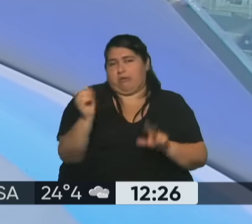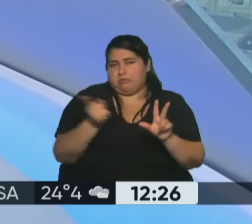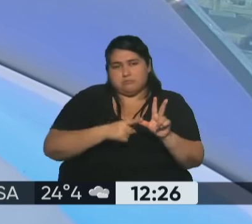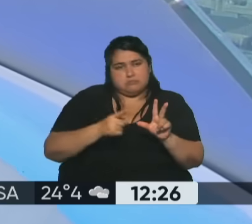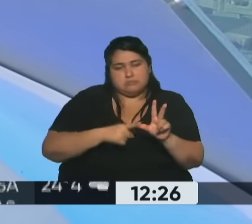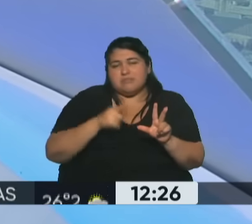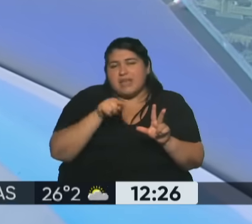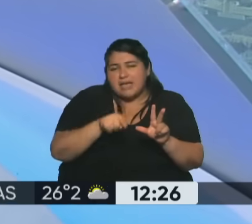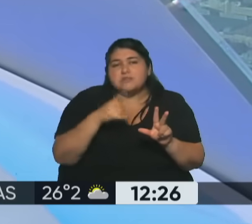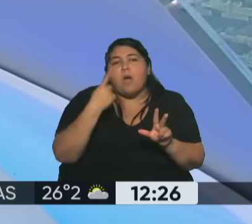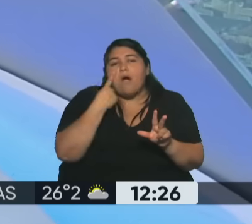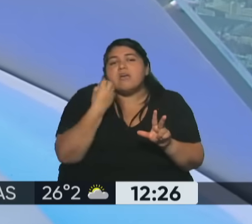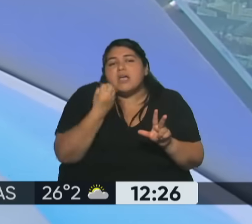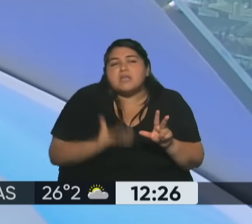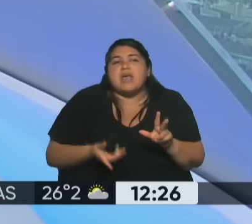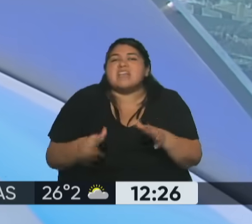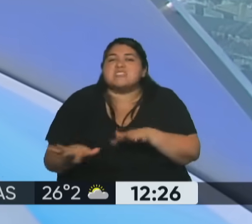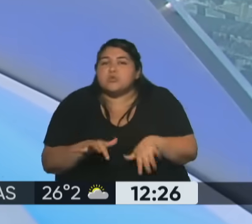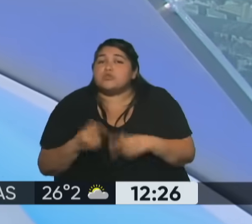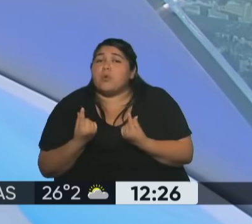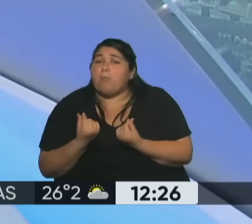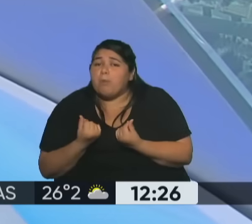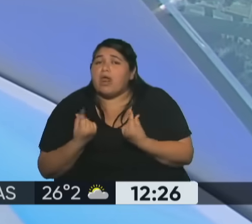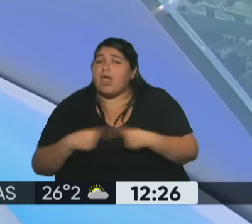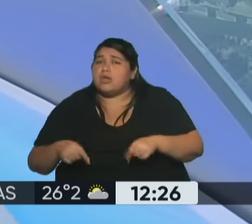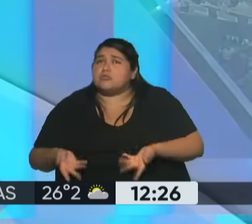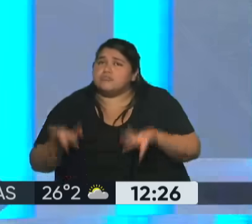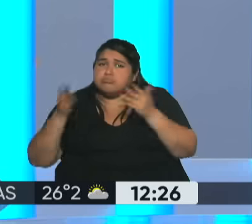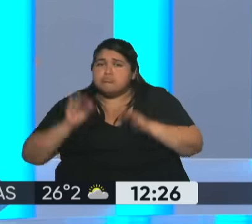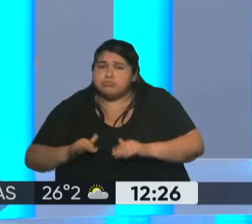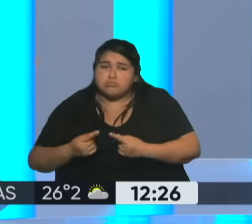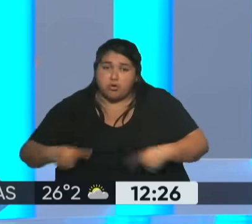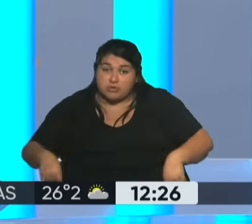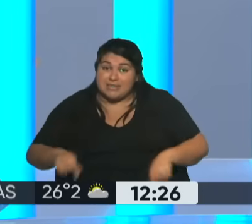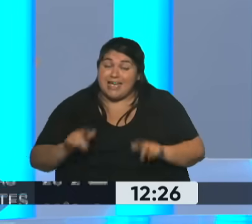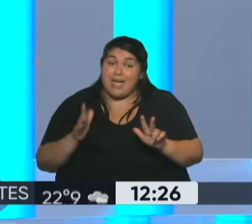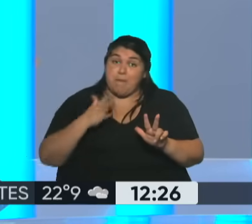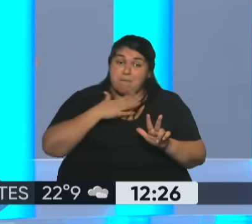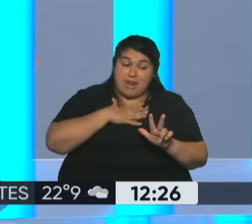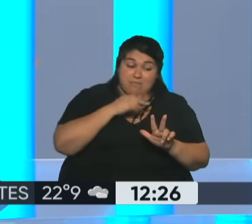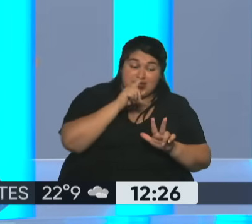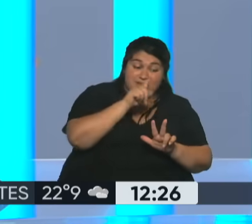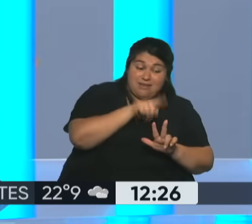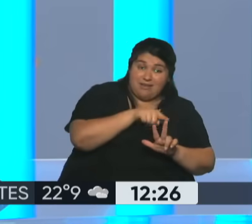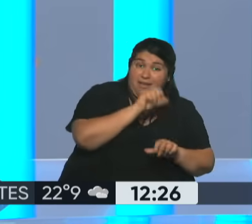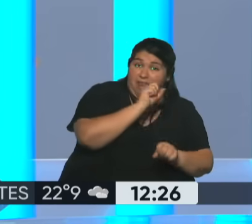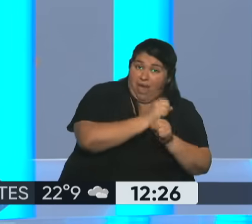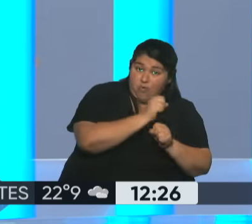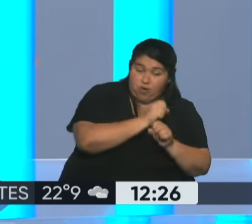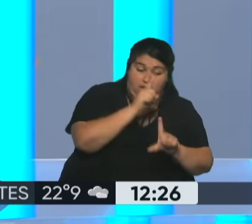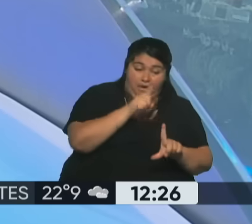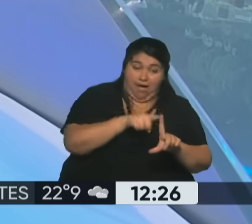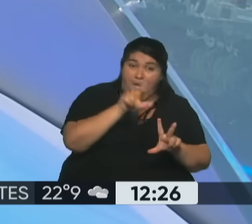hablamos un poco que está pasando en los precios pero digamos en este momento me parece que el tema laboral y el tema alquileres son los que hoy